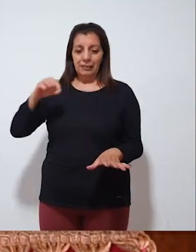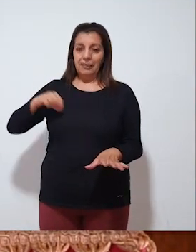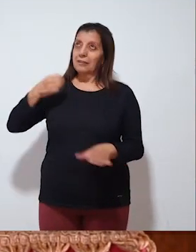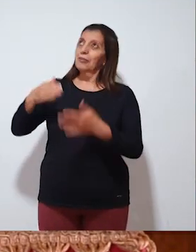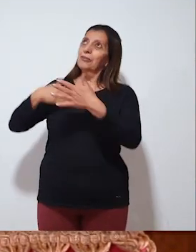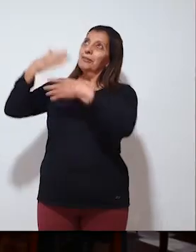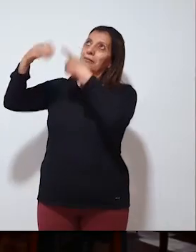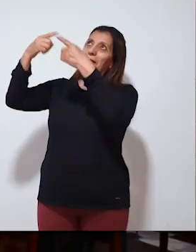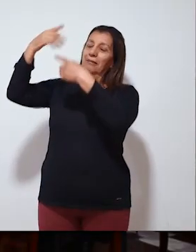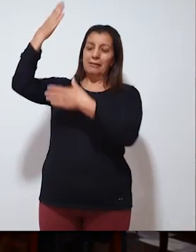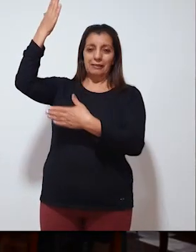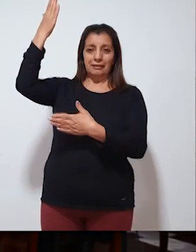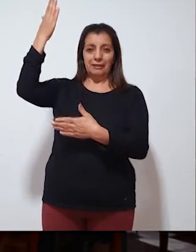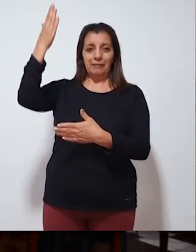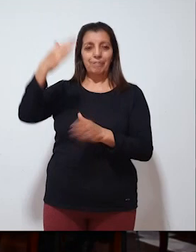vida eterna. Amén.